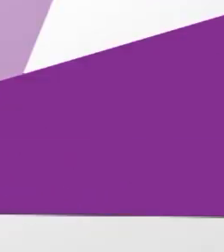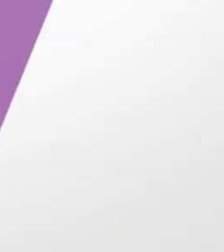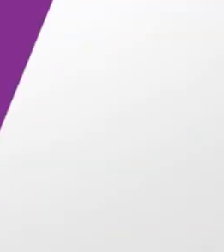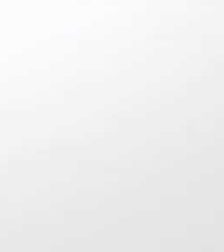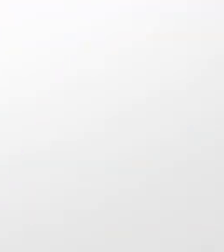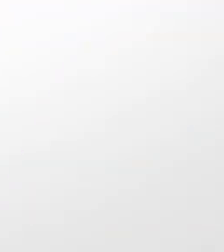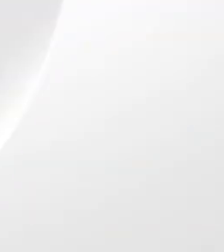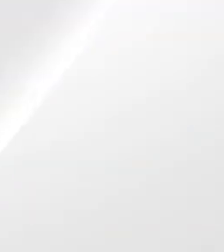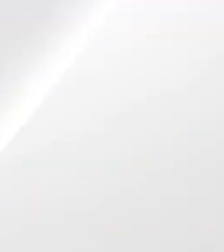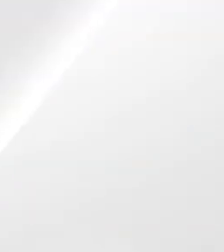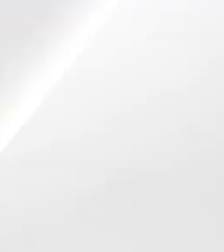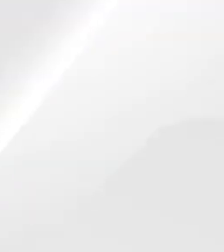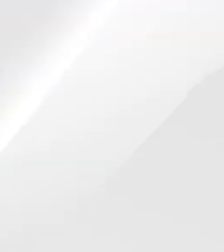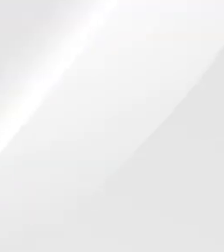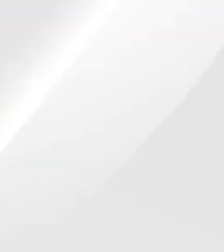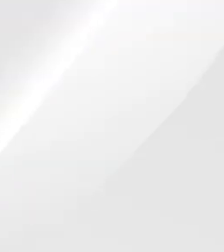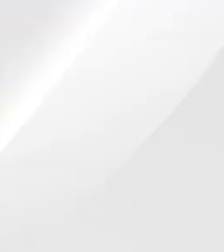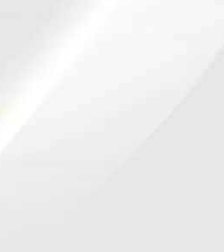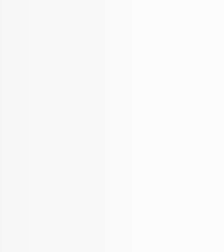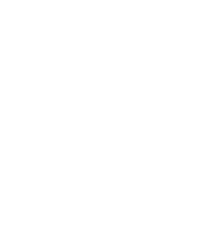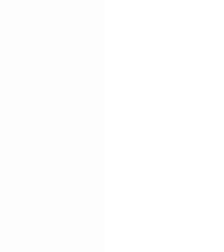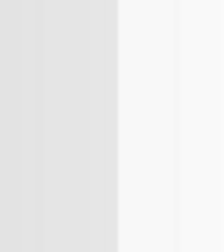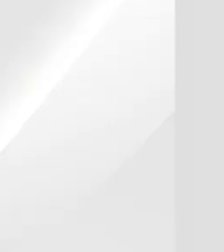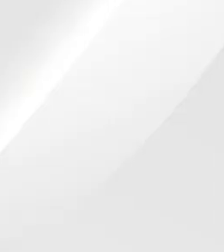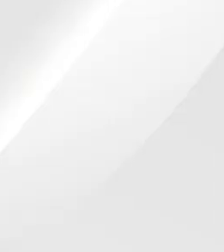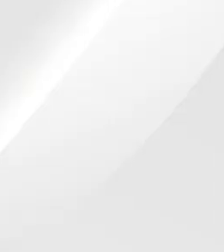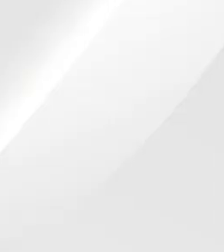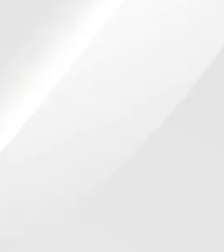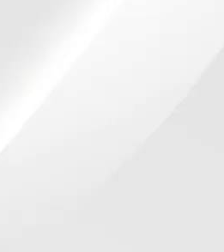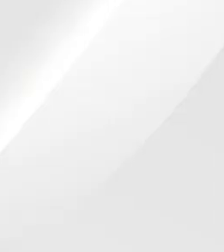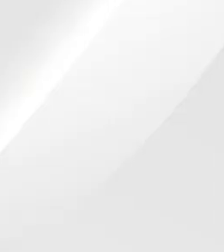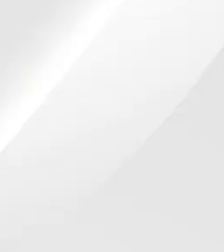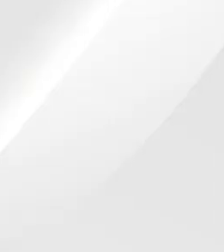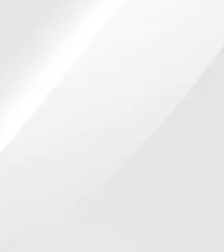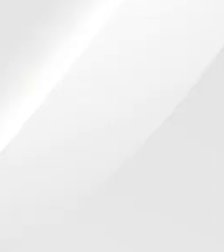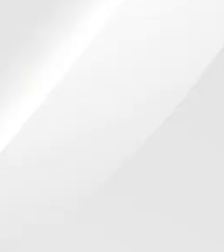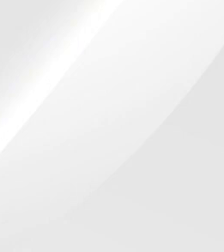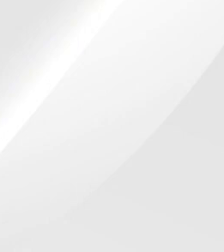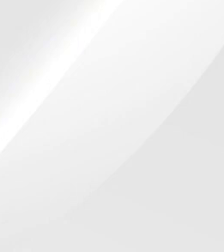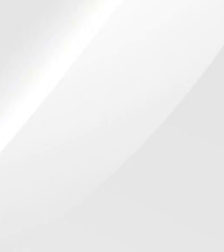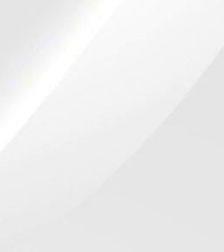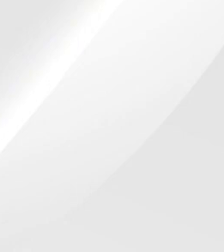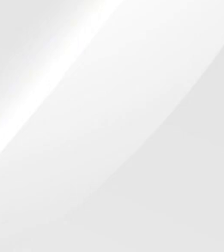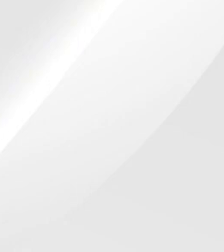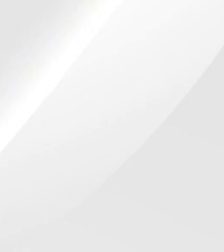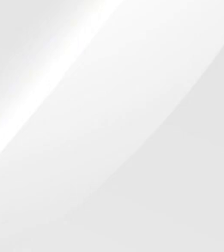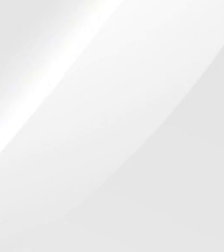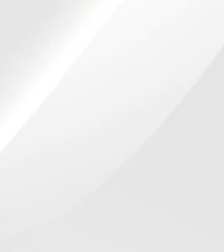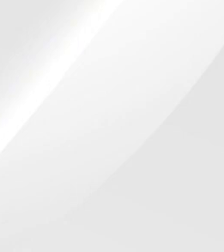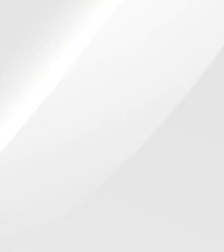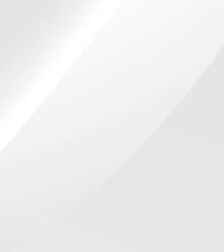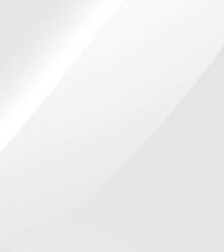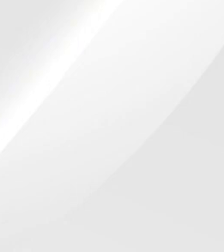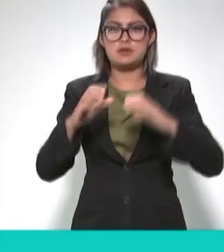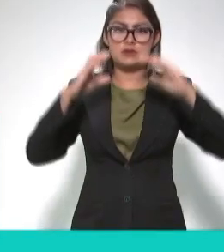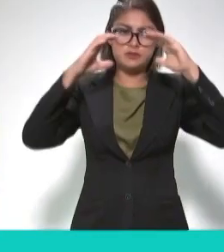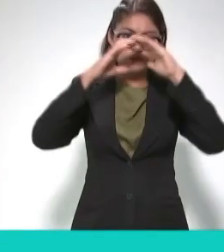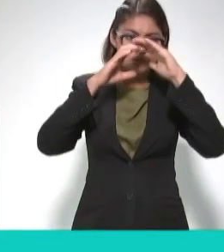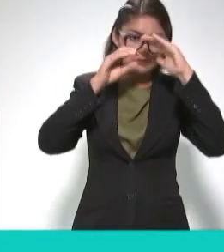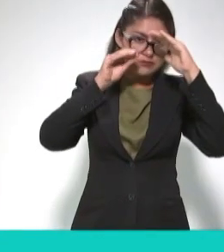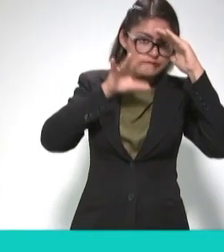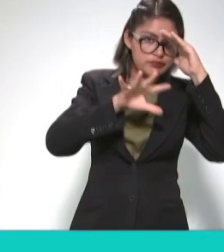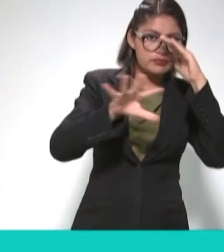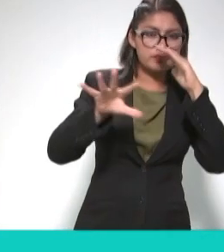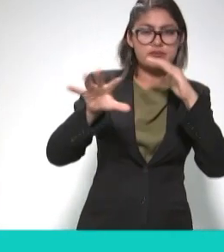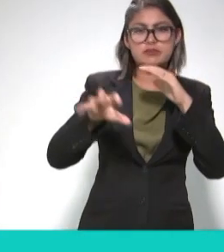el instituto nacional de transparencia acceso a la información y selección de datos personales por